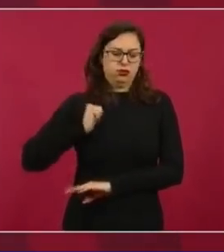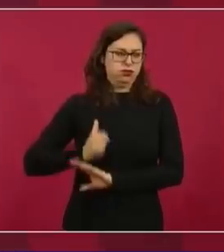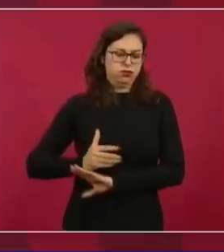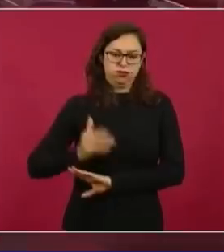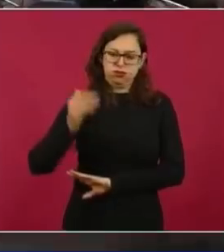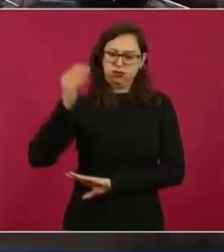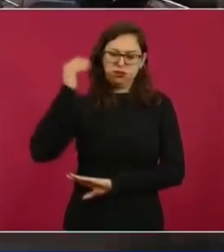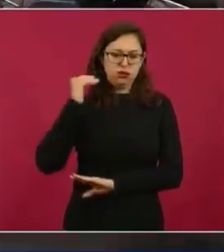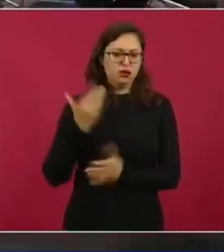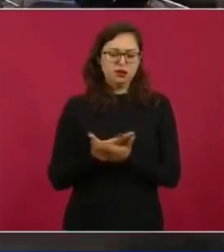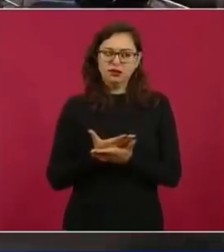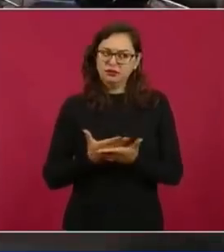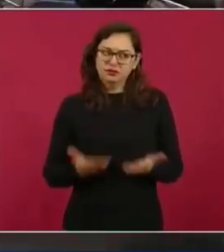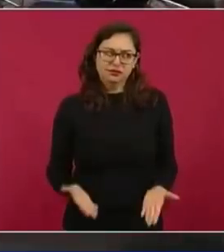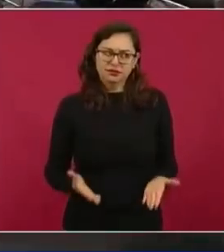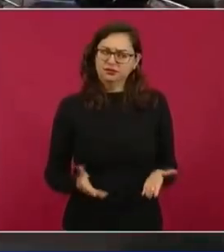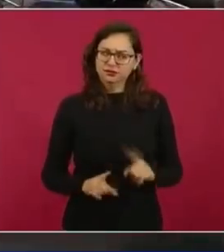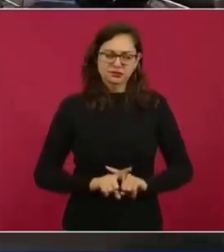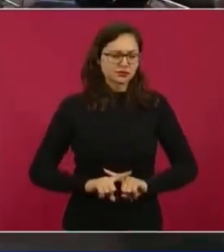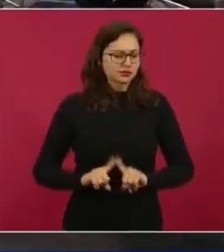en la Edad Media,